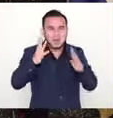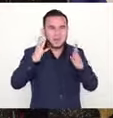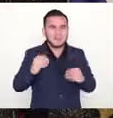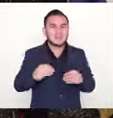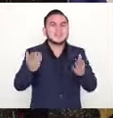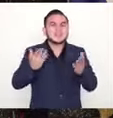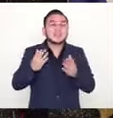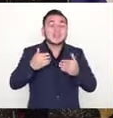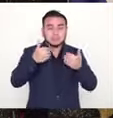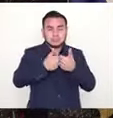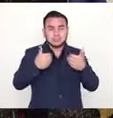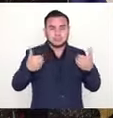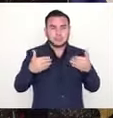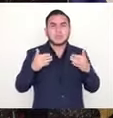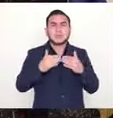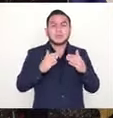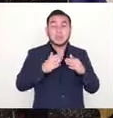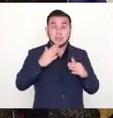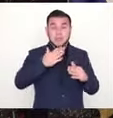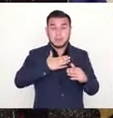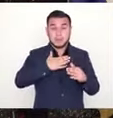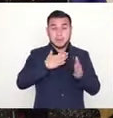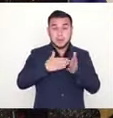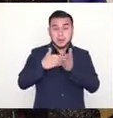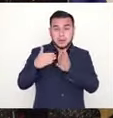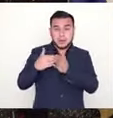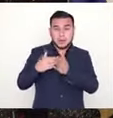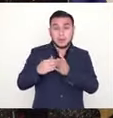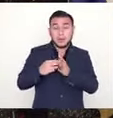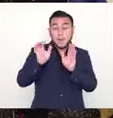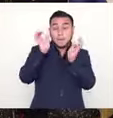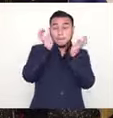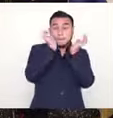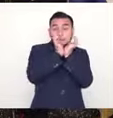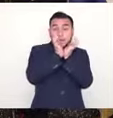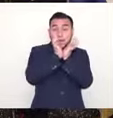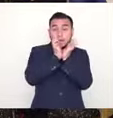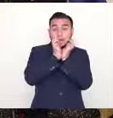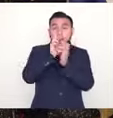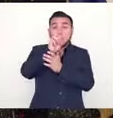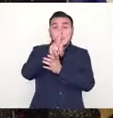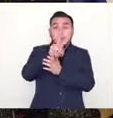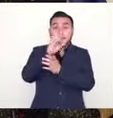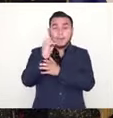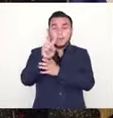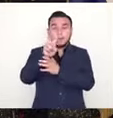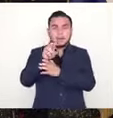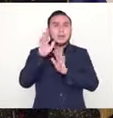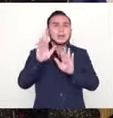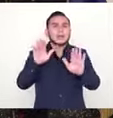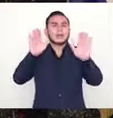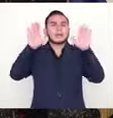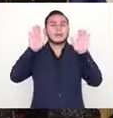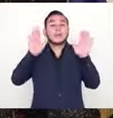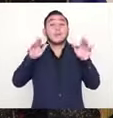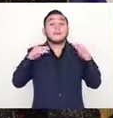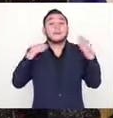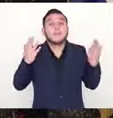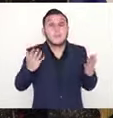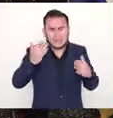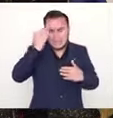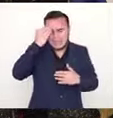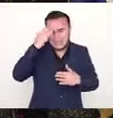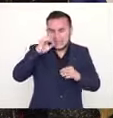incluso estuvieron separados en el inicio mi gobierno fue en mayo de este año que nosotros como un castigo público